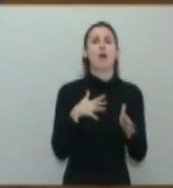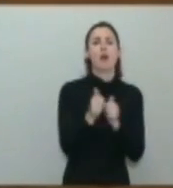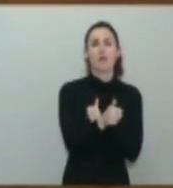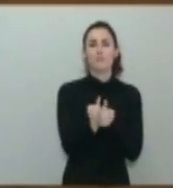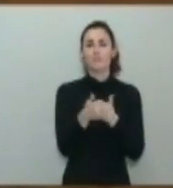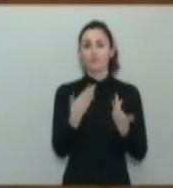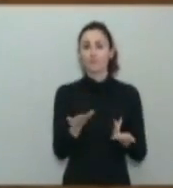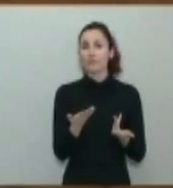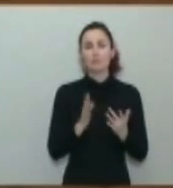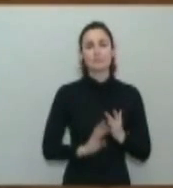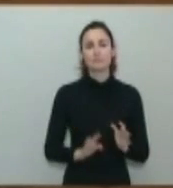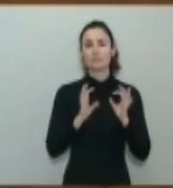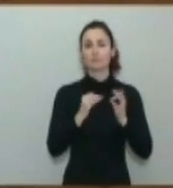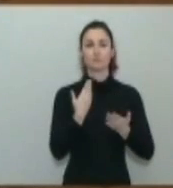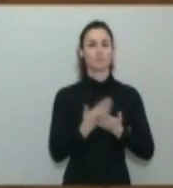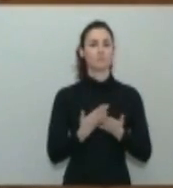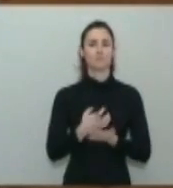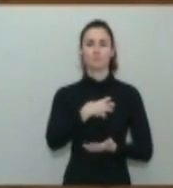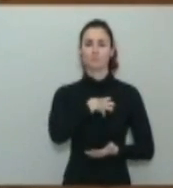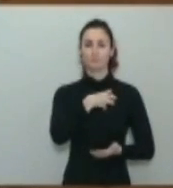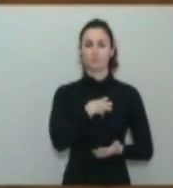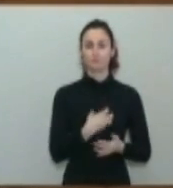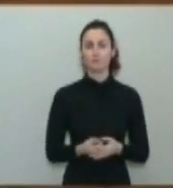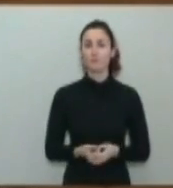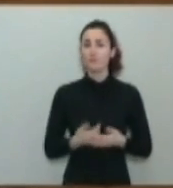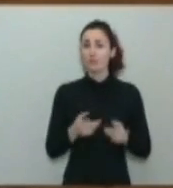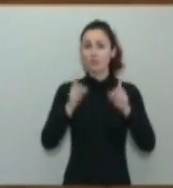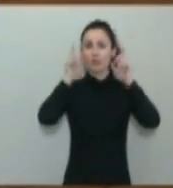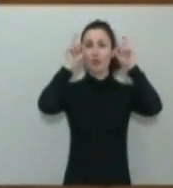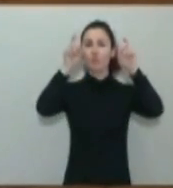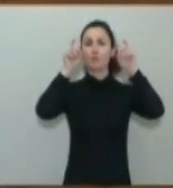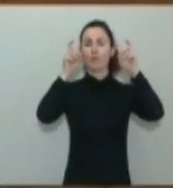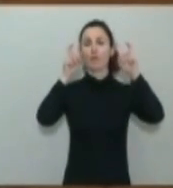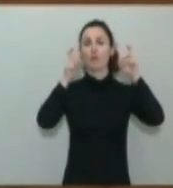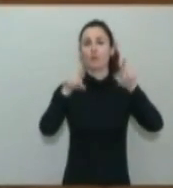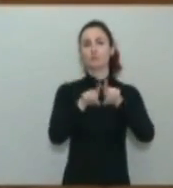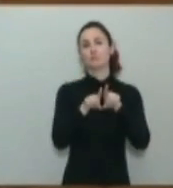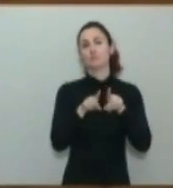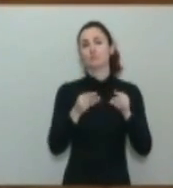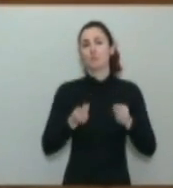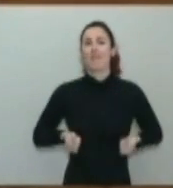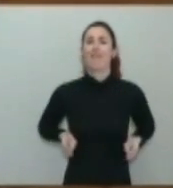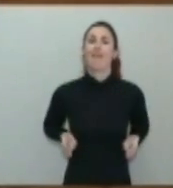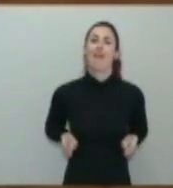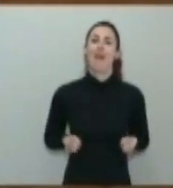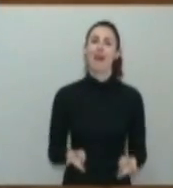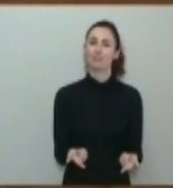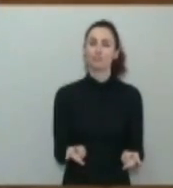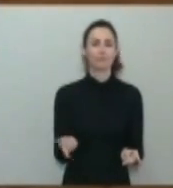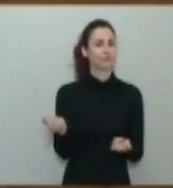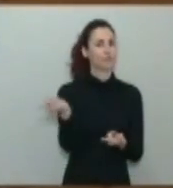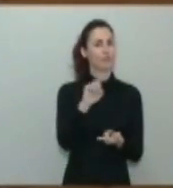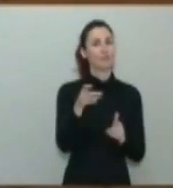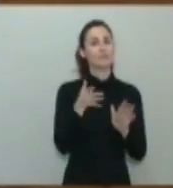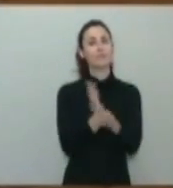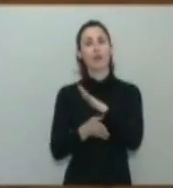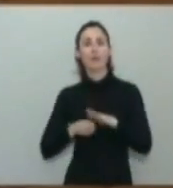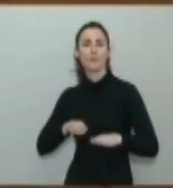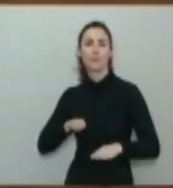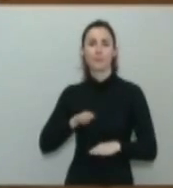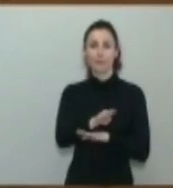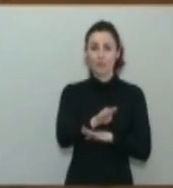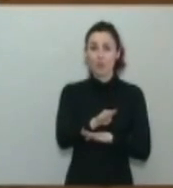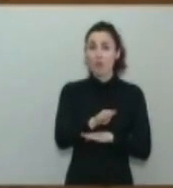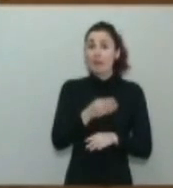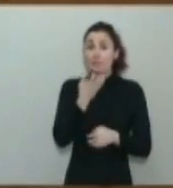resultan completamente injustificables. La educación no es un gasto, sino una inversión,